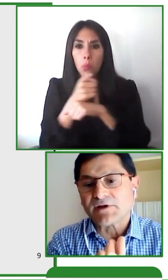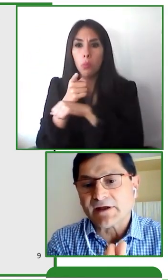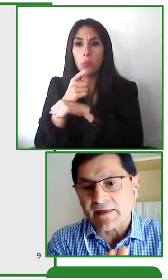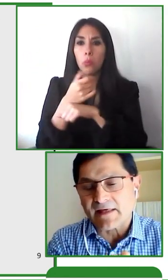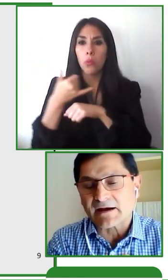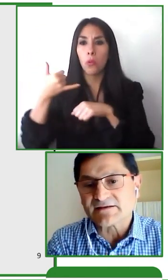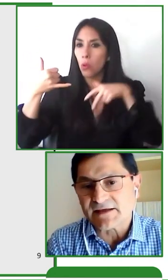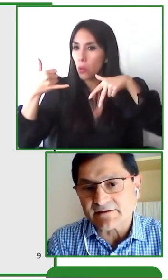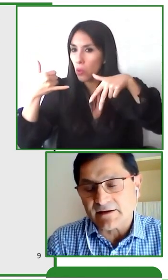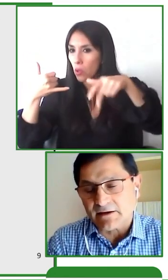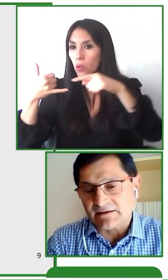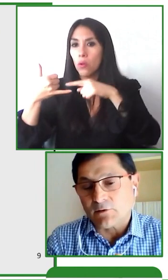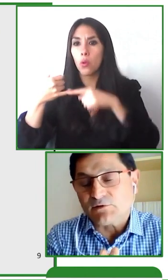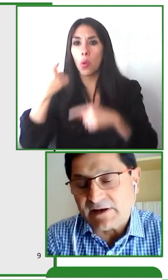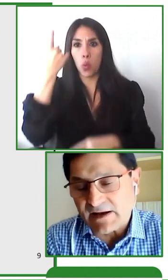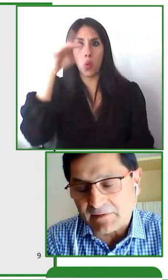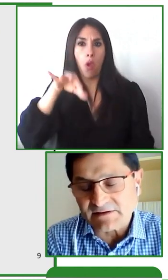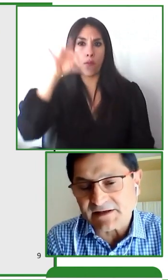sobre